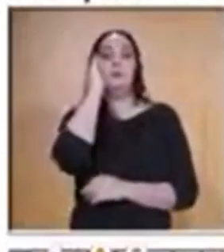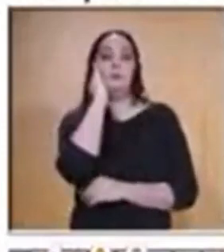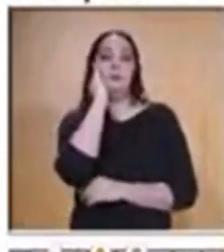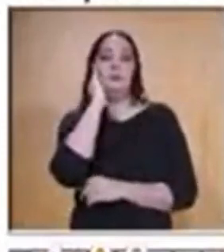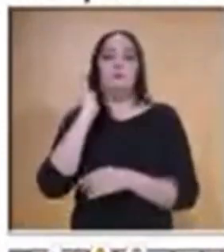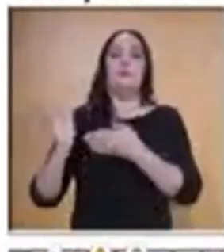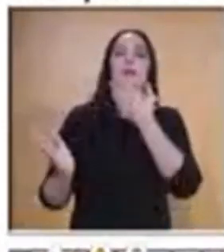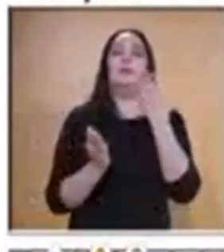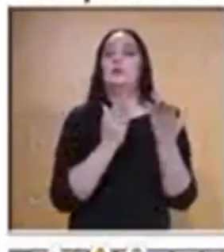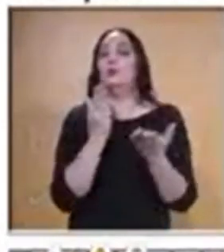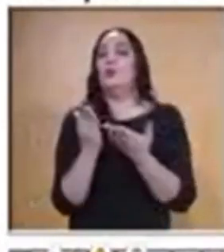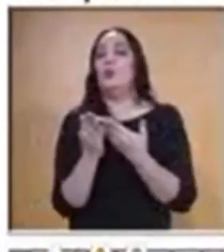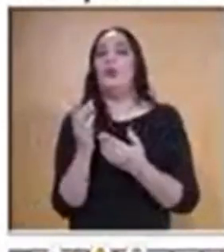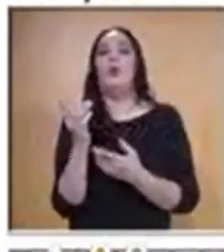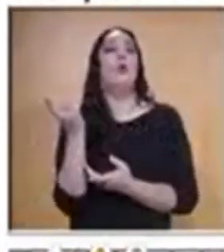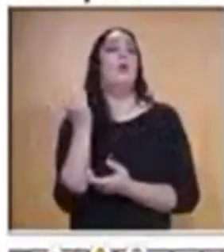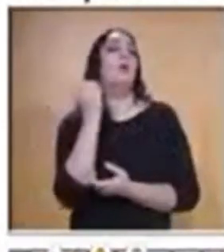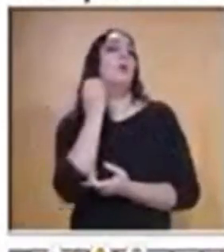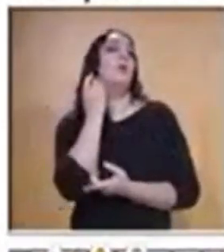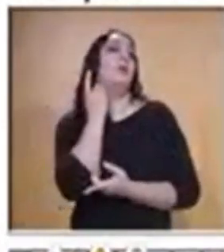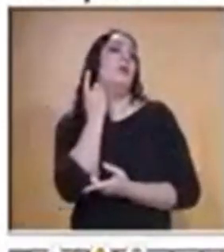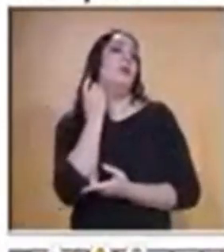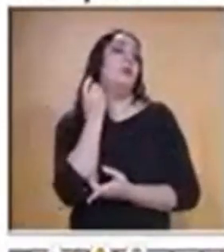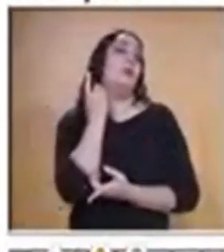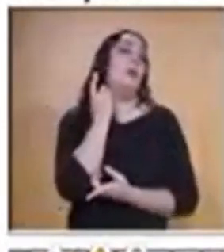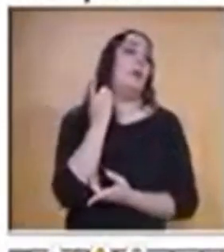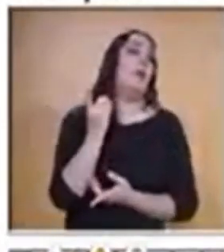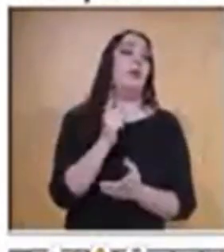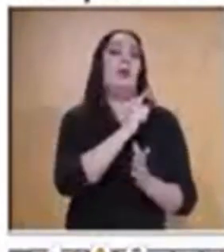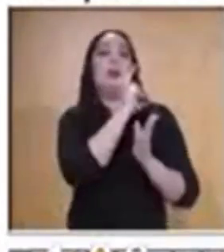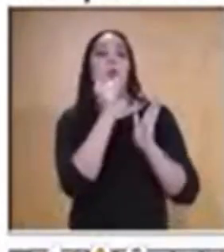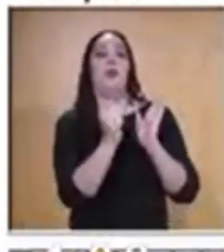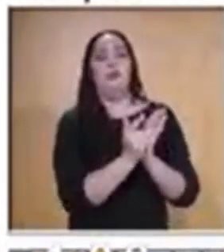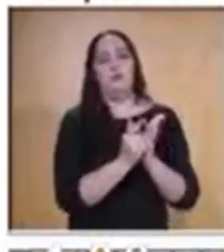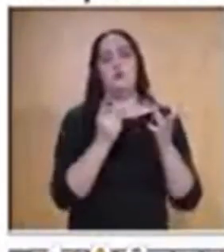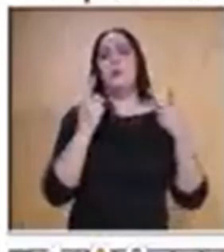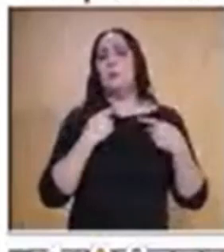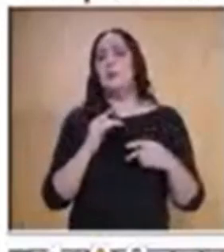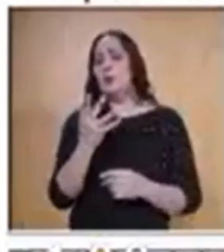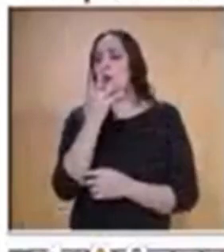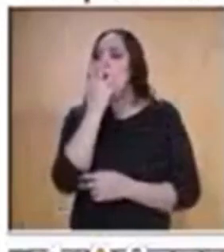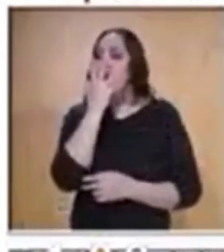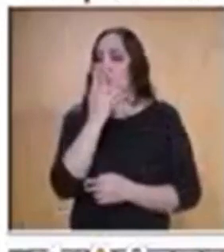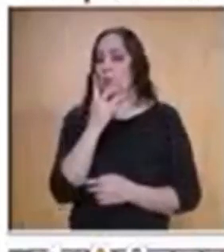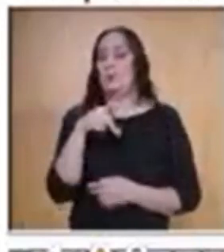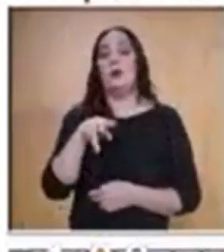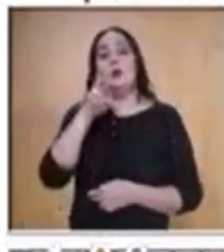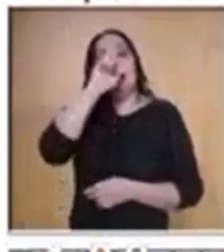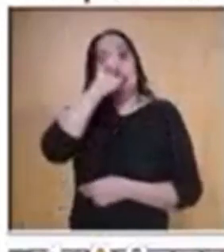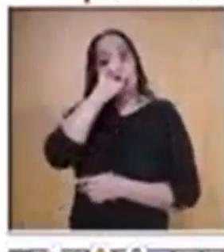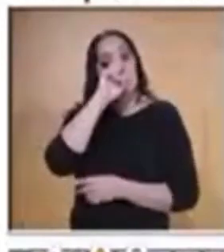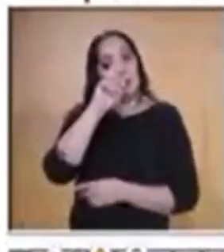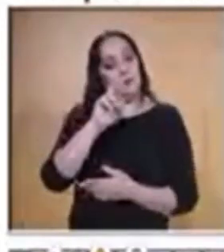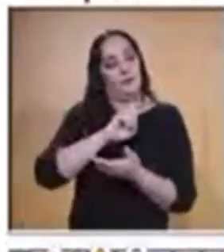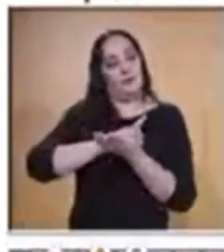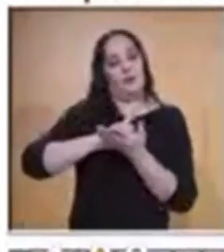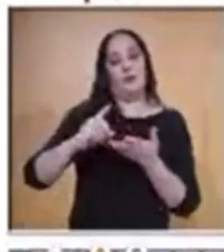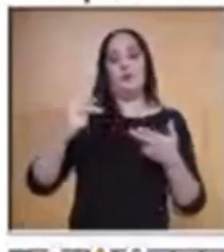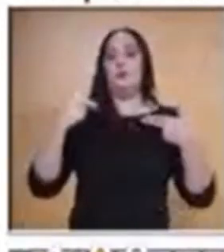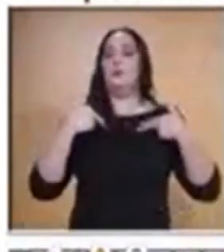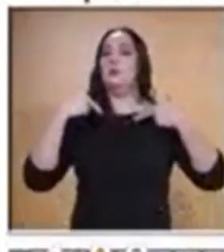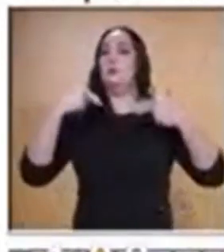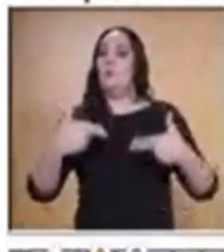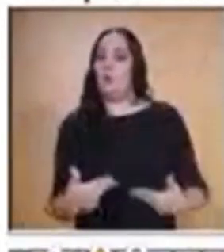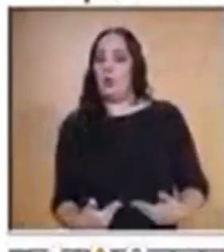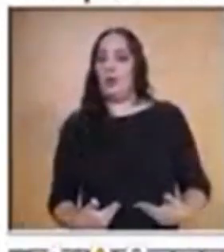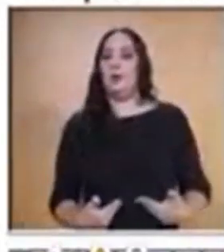la licenciatura en Derecho, era una persona algo seria y altamente respetuosa de los derechos humanos. Ahí